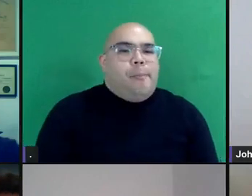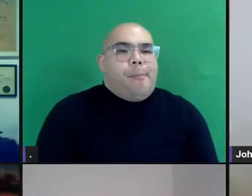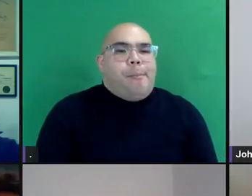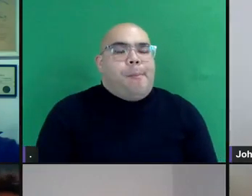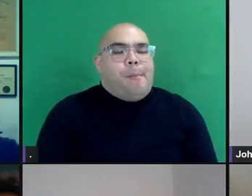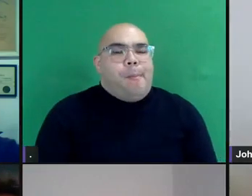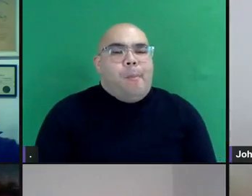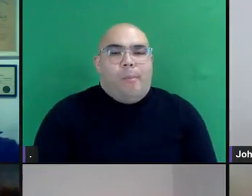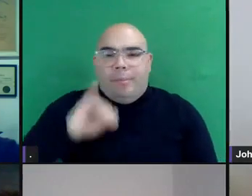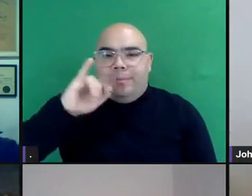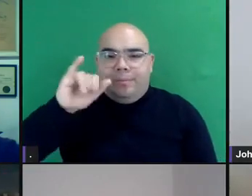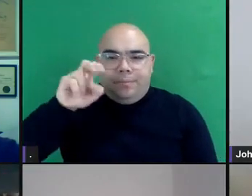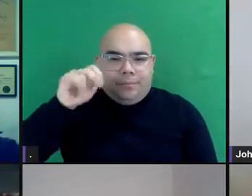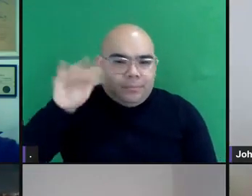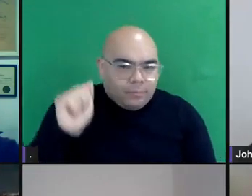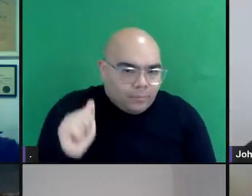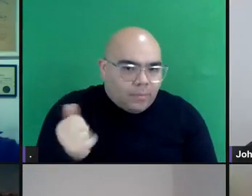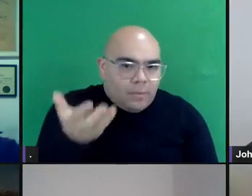Juanita.